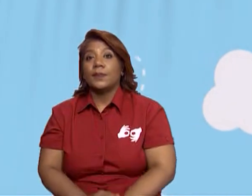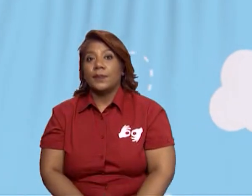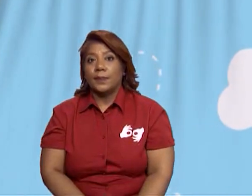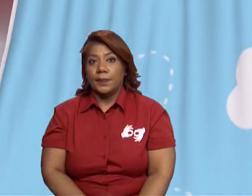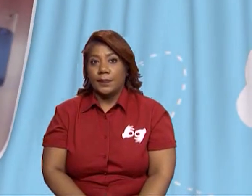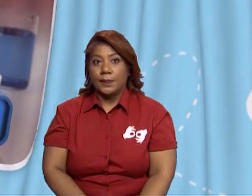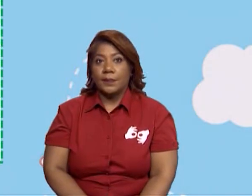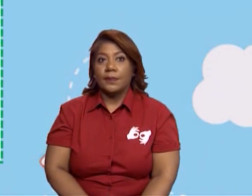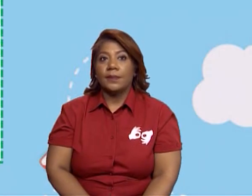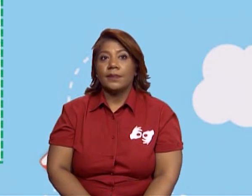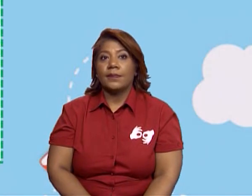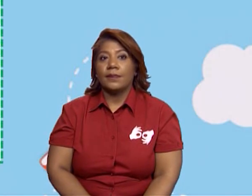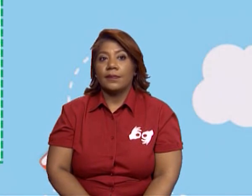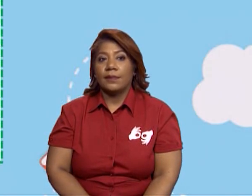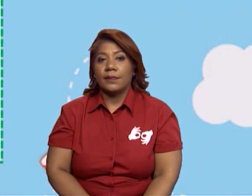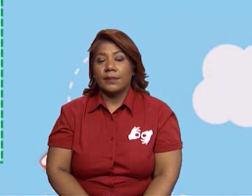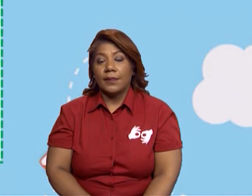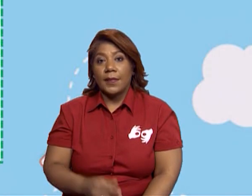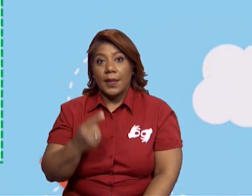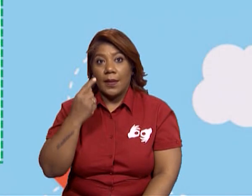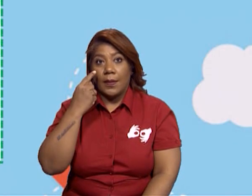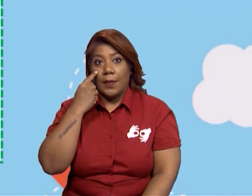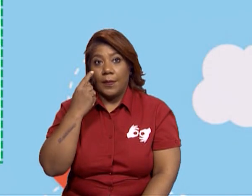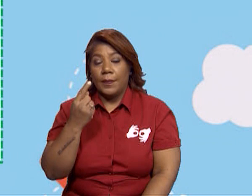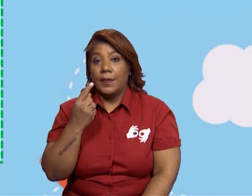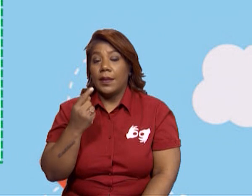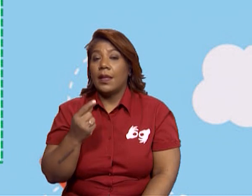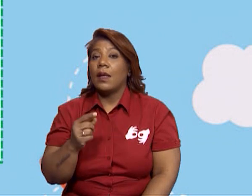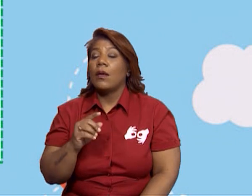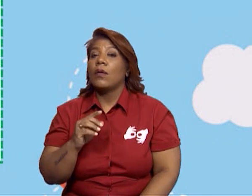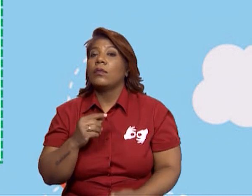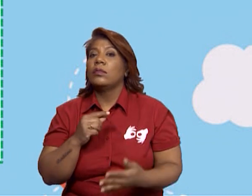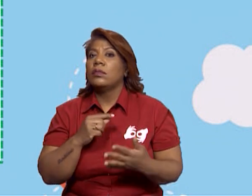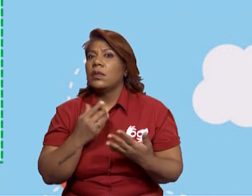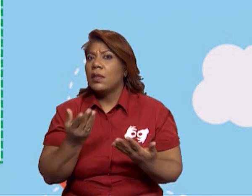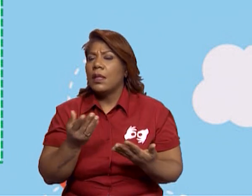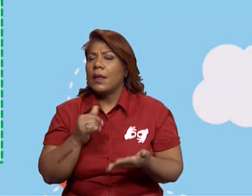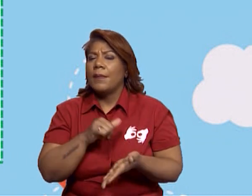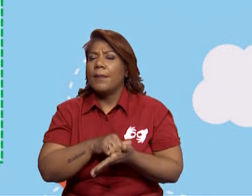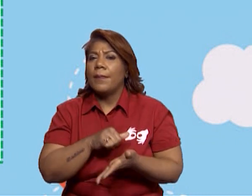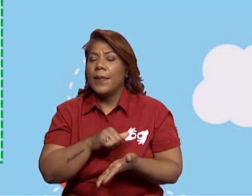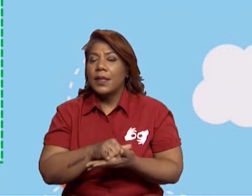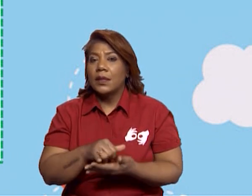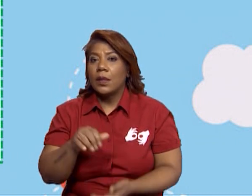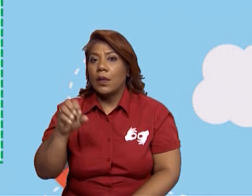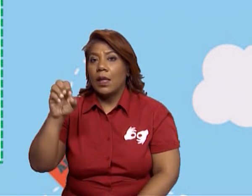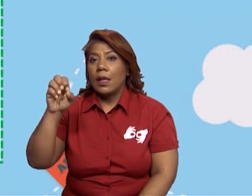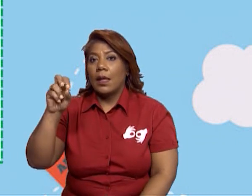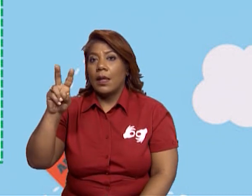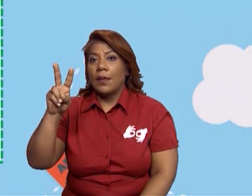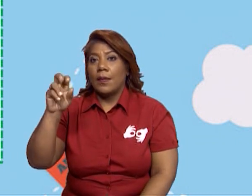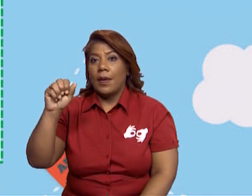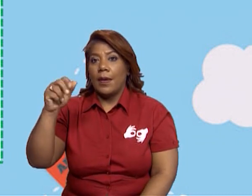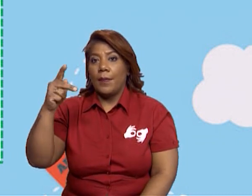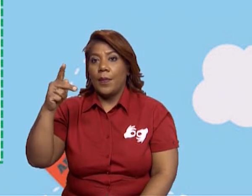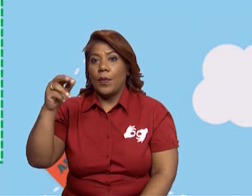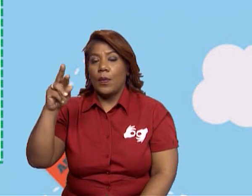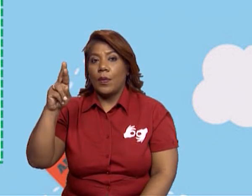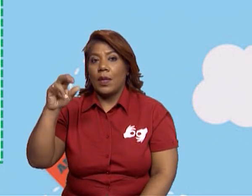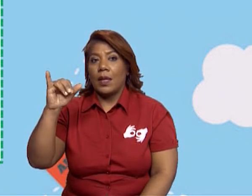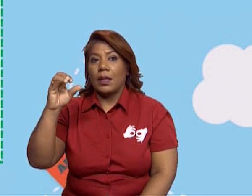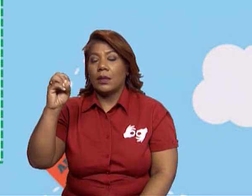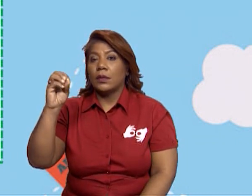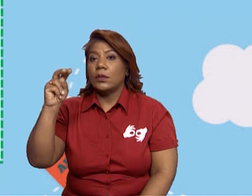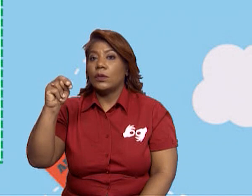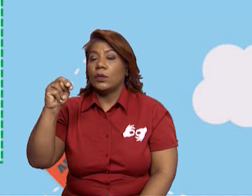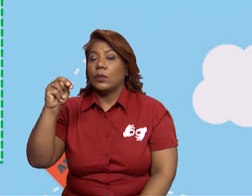nada. ¿Qué más tenemos, maestra? Dice, factores que afectan la evaporación del agua. ¿Cuáles serían